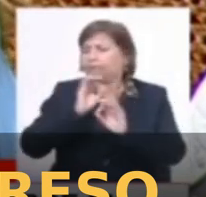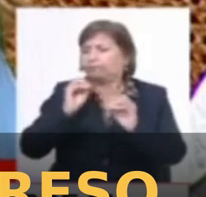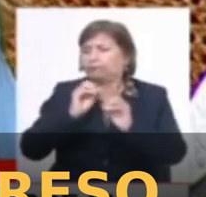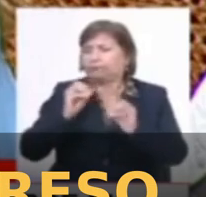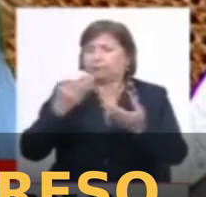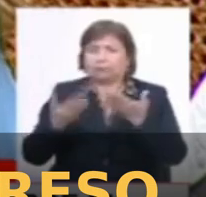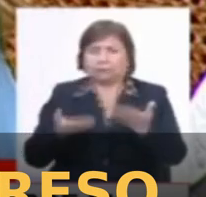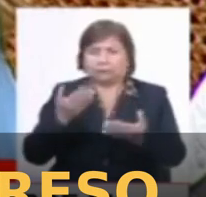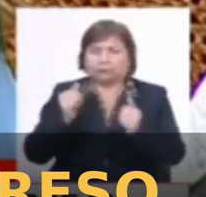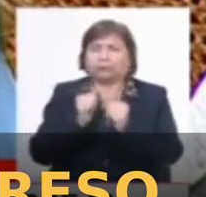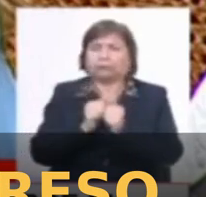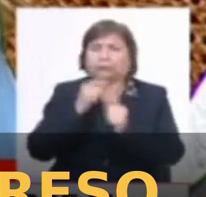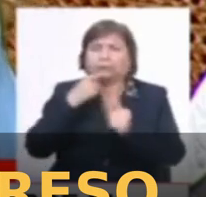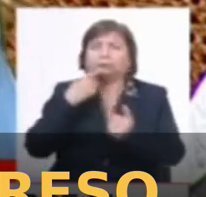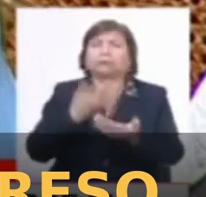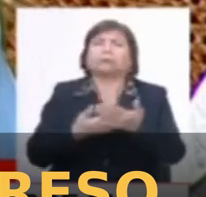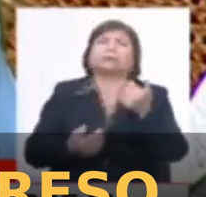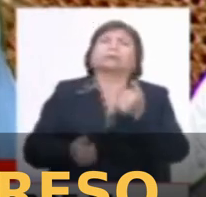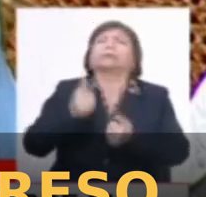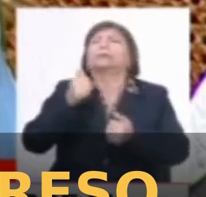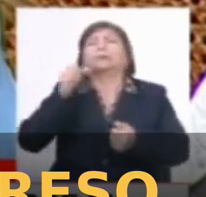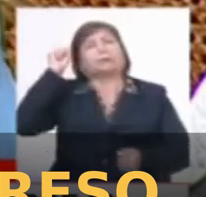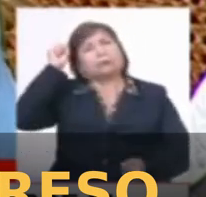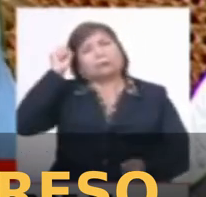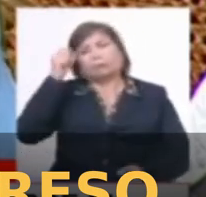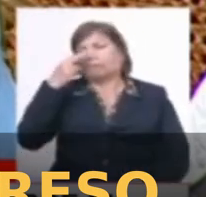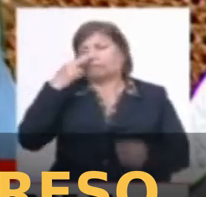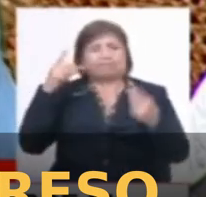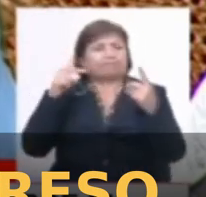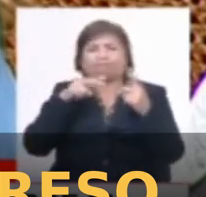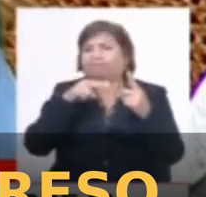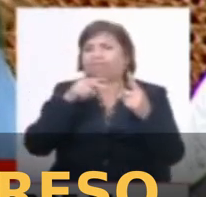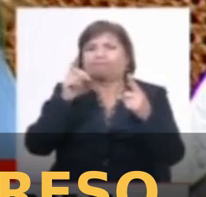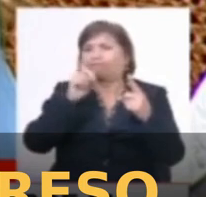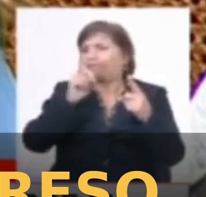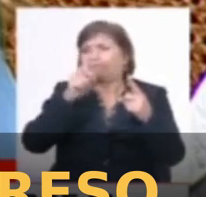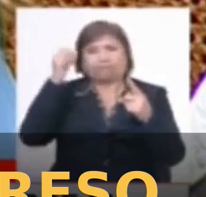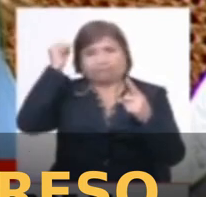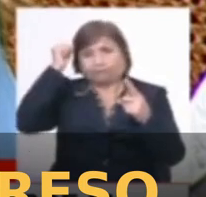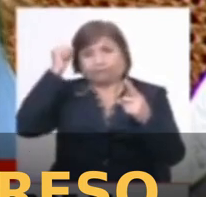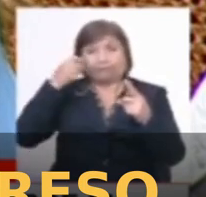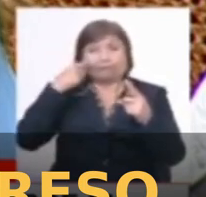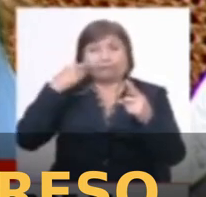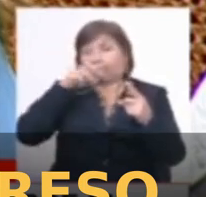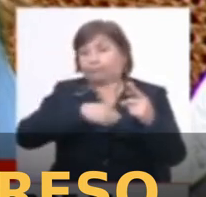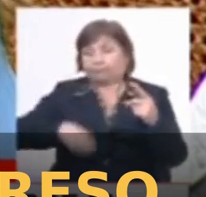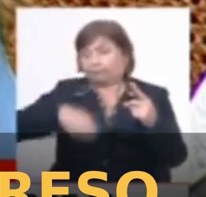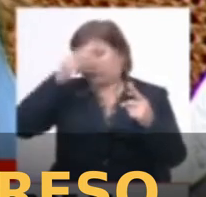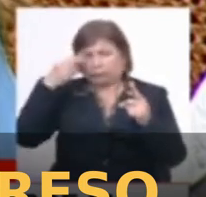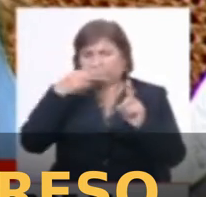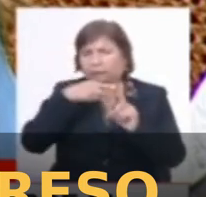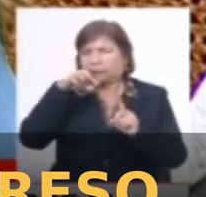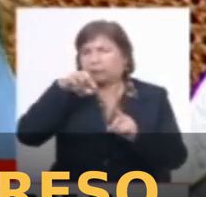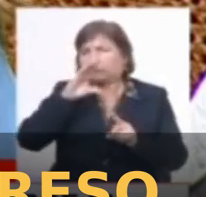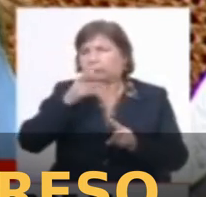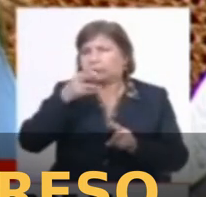fue una de las cosas por lo cual los sobrinos no podían verlo a Bruno Pacheco. Los sobrinos no estaban de acuerdo con que